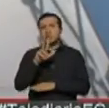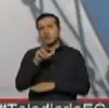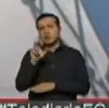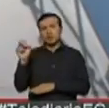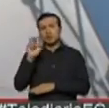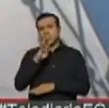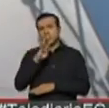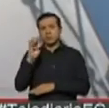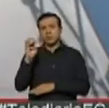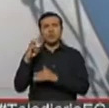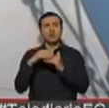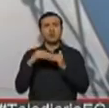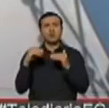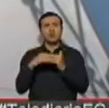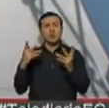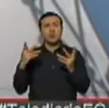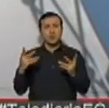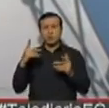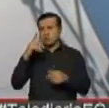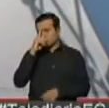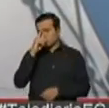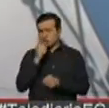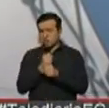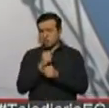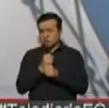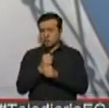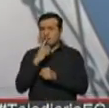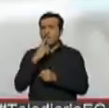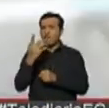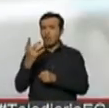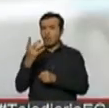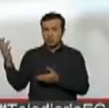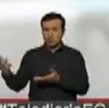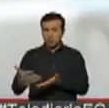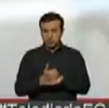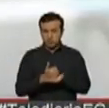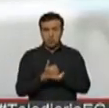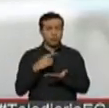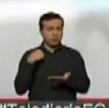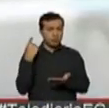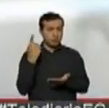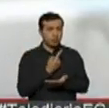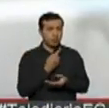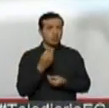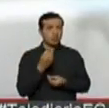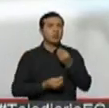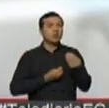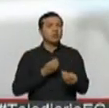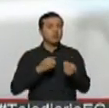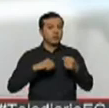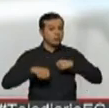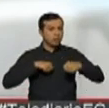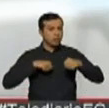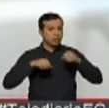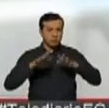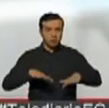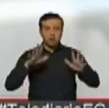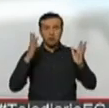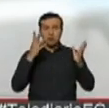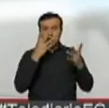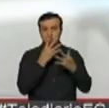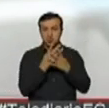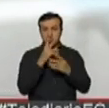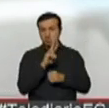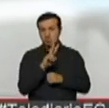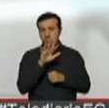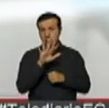300 y 400 dólares por trabajar ahí y obtener el oro. Bueno, lo que nosotros hemos hecho es generar estos operativos. Hemos aprendido en lo que va del